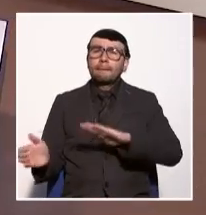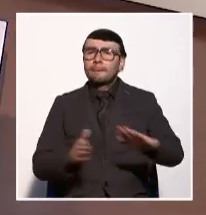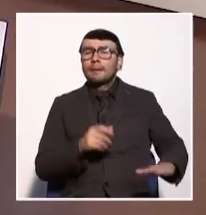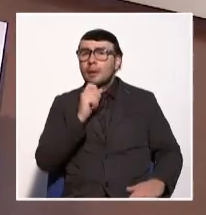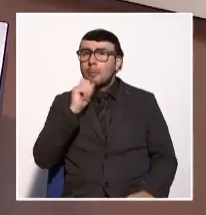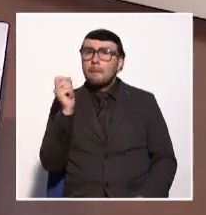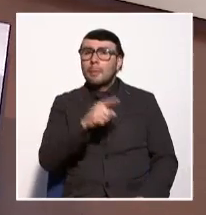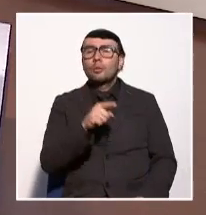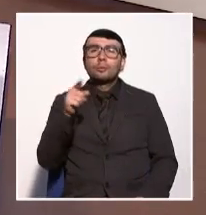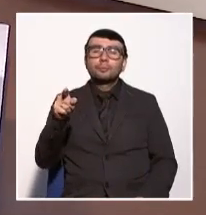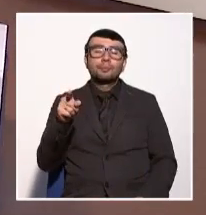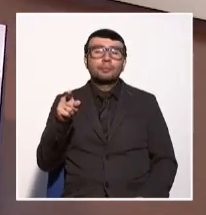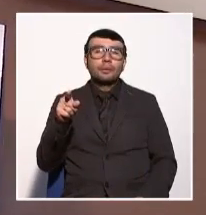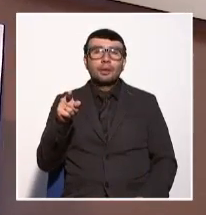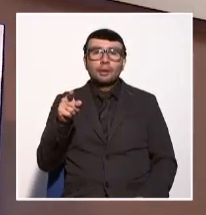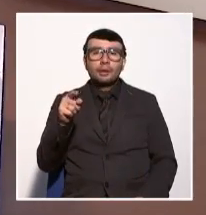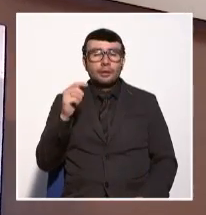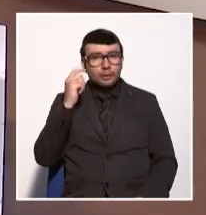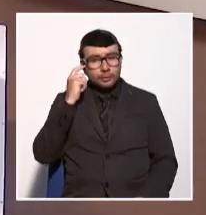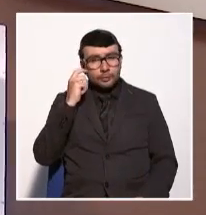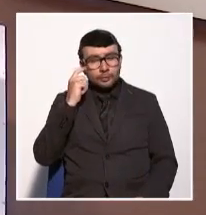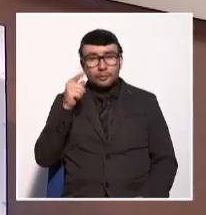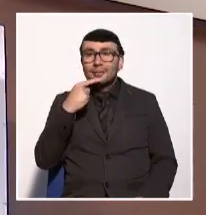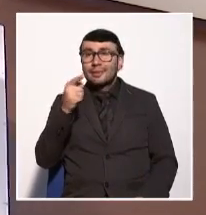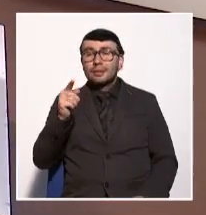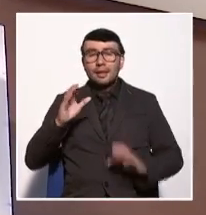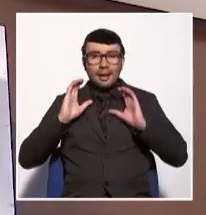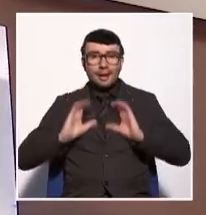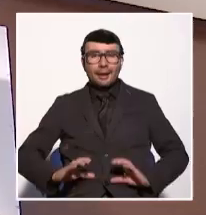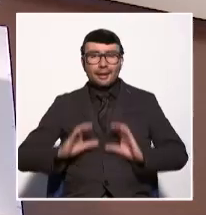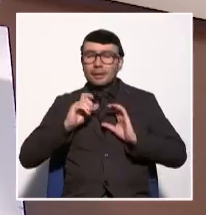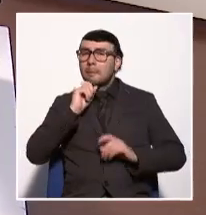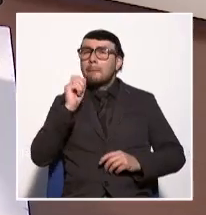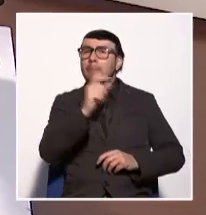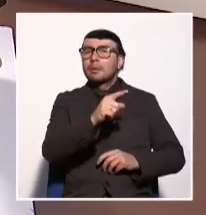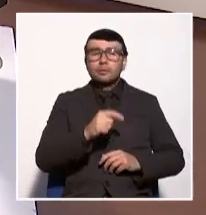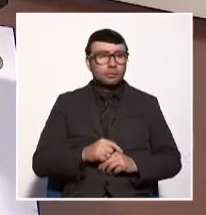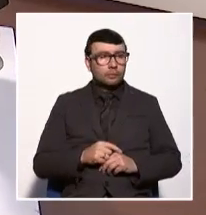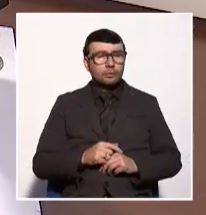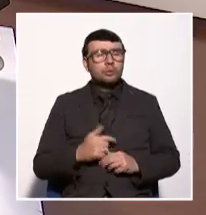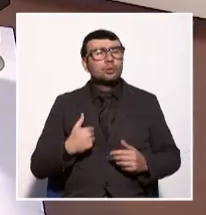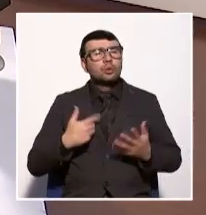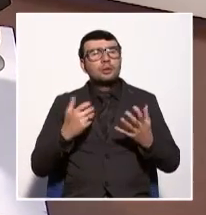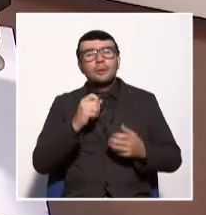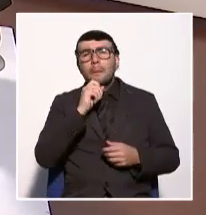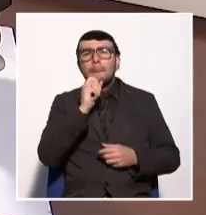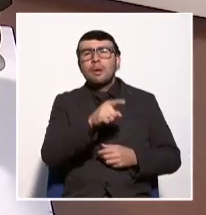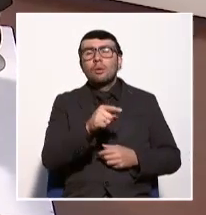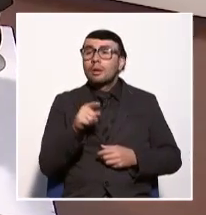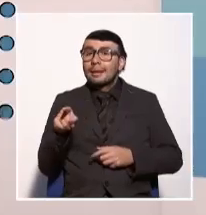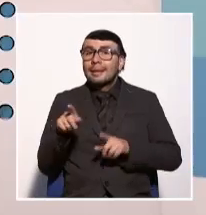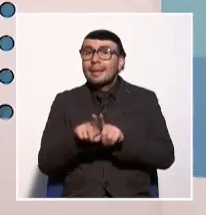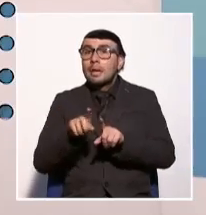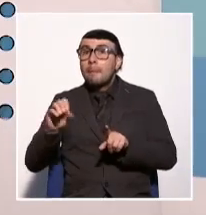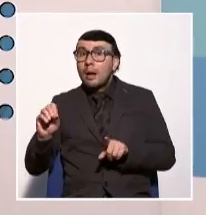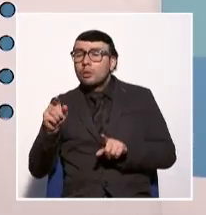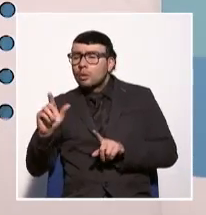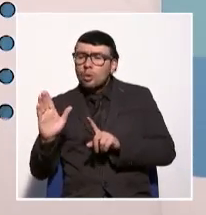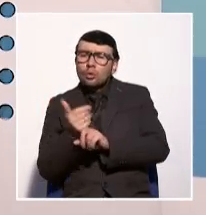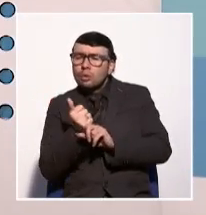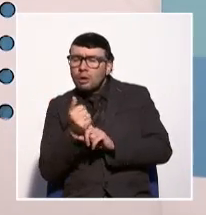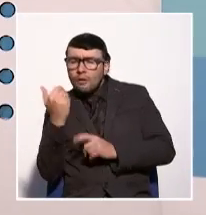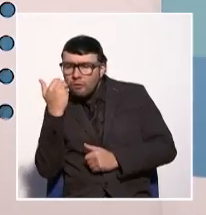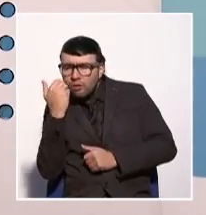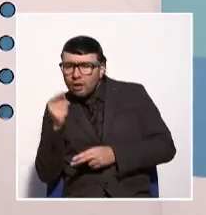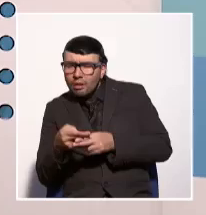'san vicente de cagüán saludos desde acá que está quería hacerle una pregunta es que mi hermano a mi hermano le detectaron esclerosis